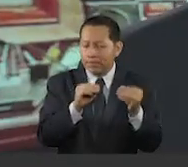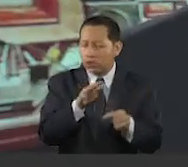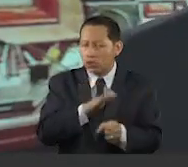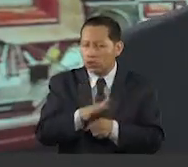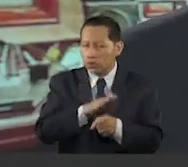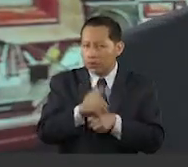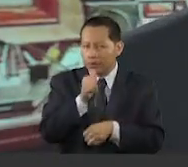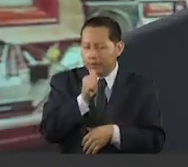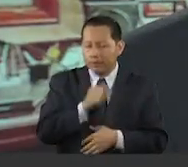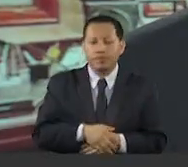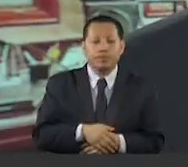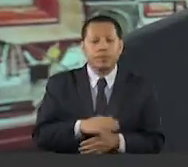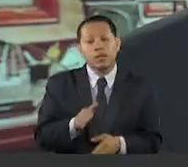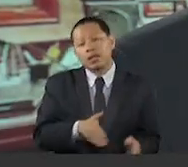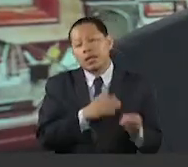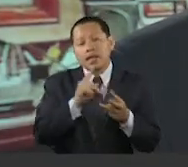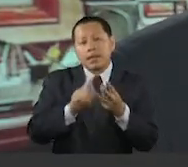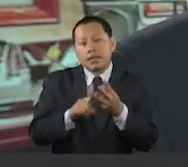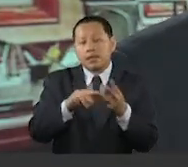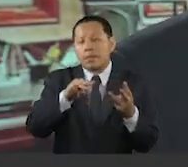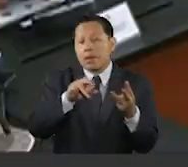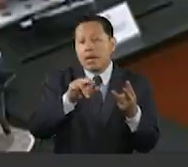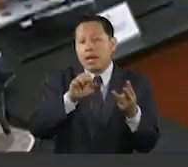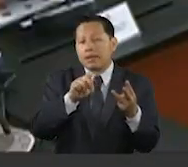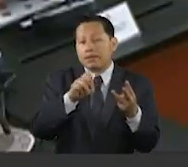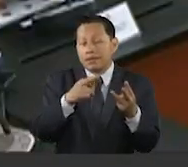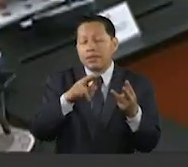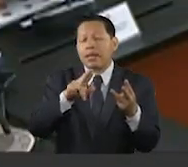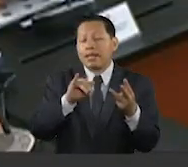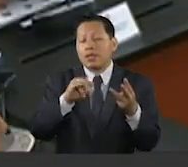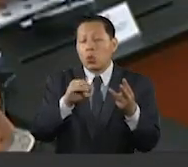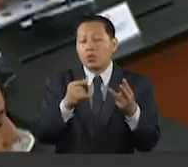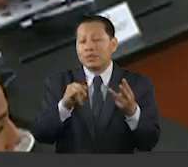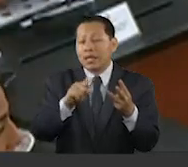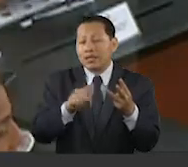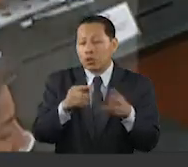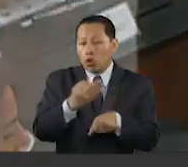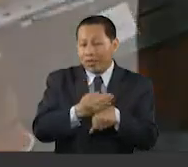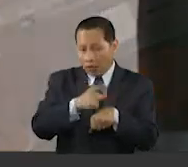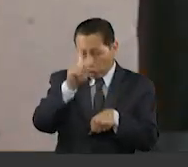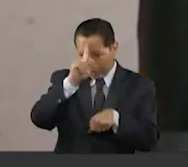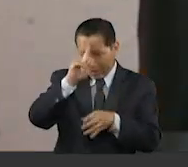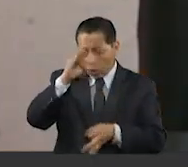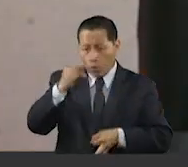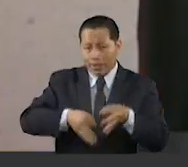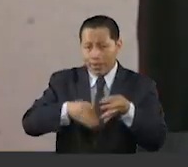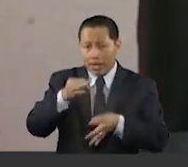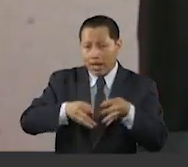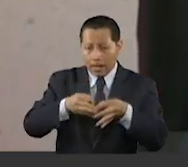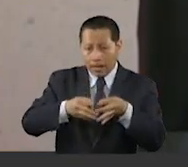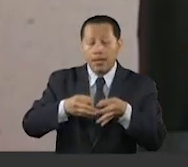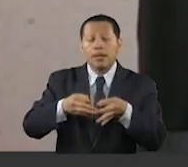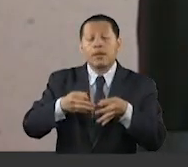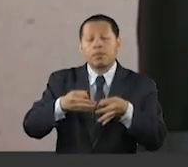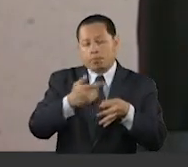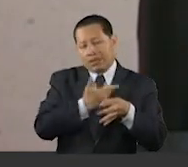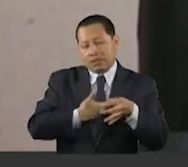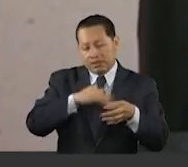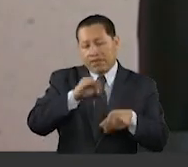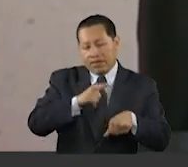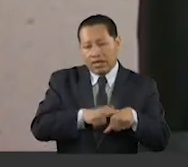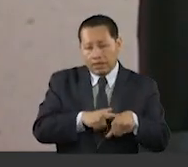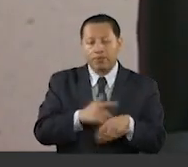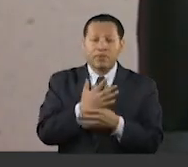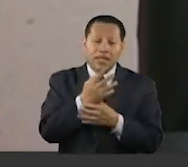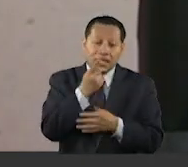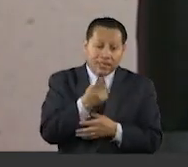la tercera en comparecer fue María Estela Ríos González quien actualmente ocupa el cargo de consejera jurídica del ejecutivo Federal aclaró que